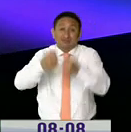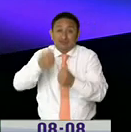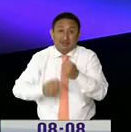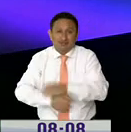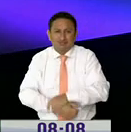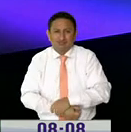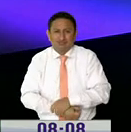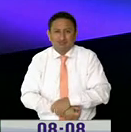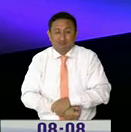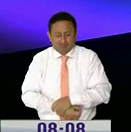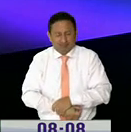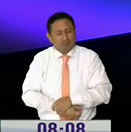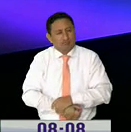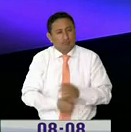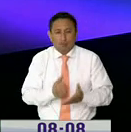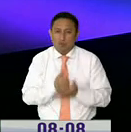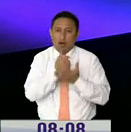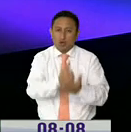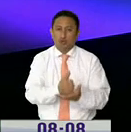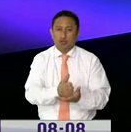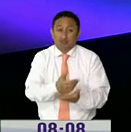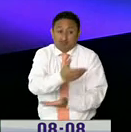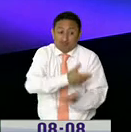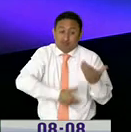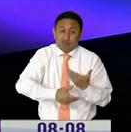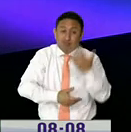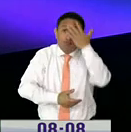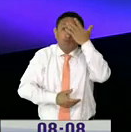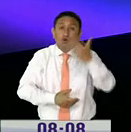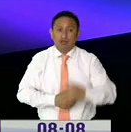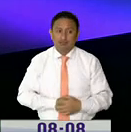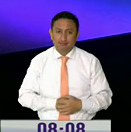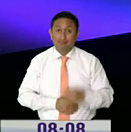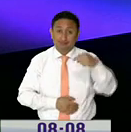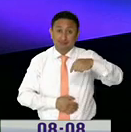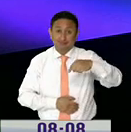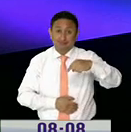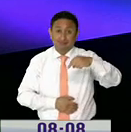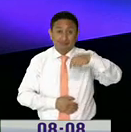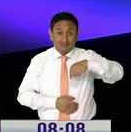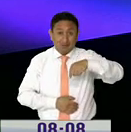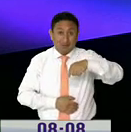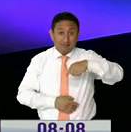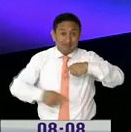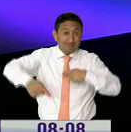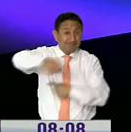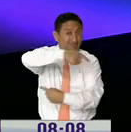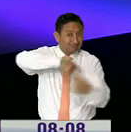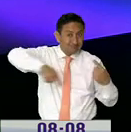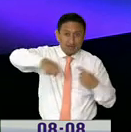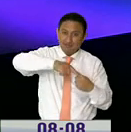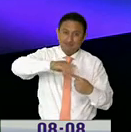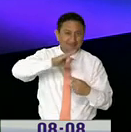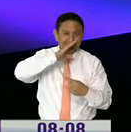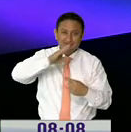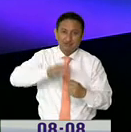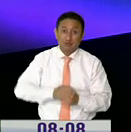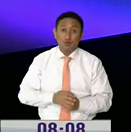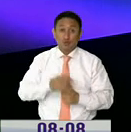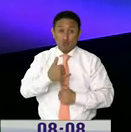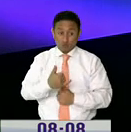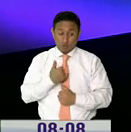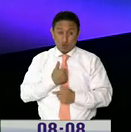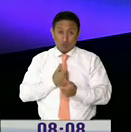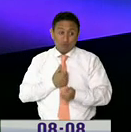arrasaron. Ayudemos unos a otros. ¿Sabe por qué? Porque todo es cíclico en la vida. No hay nada que hacer. Si usted extiende la